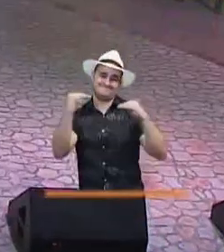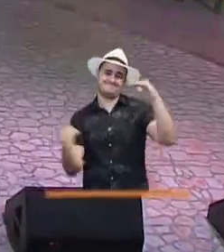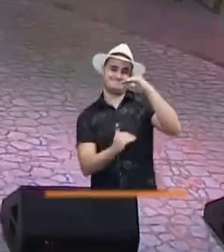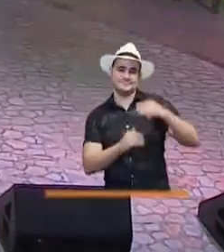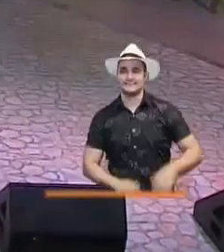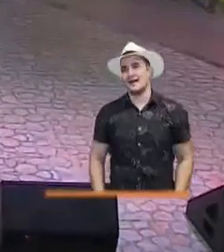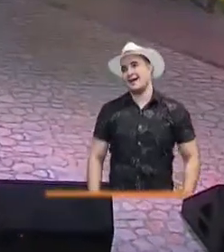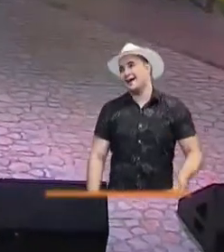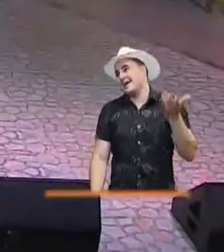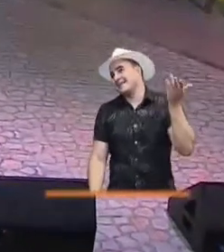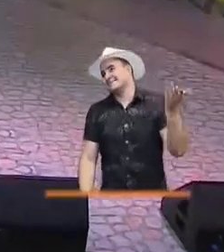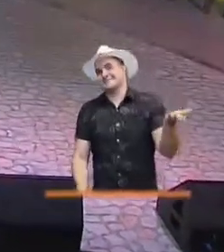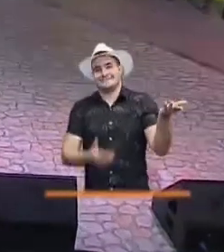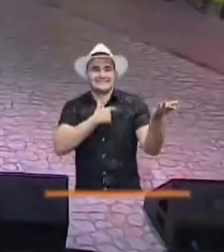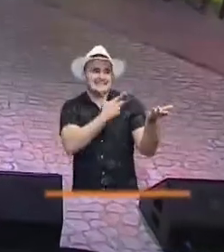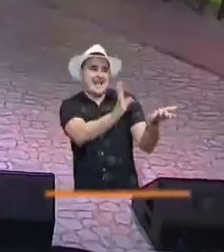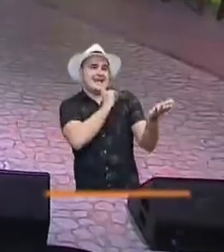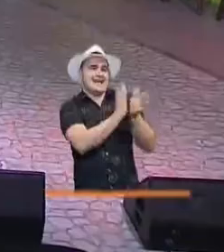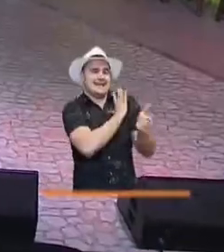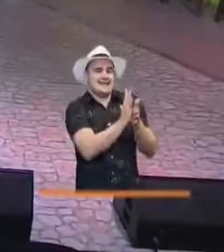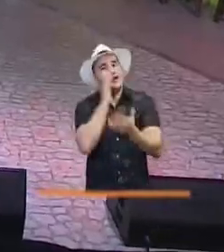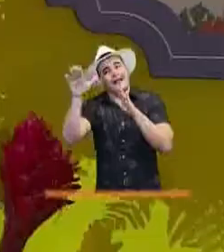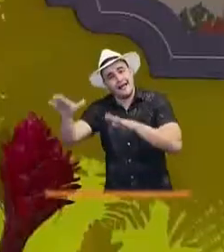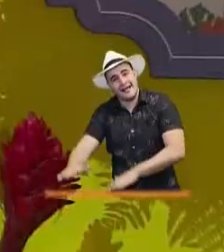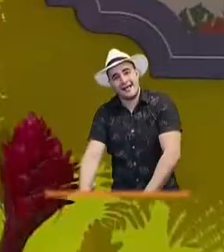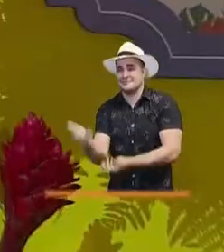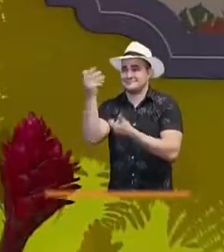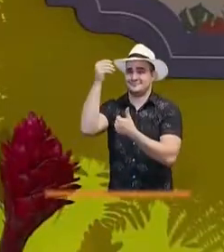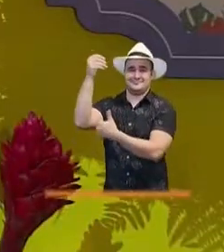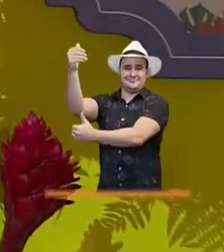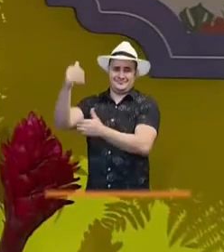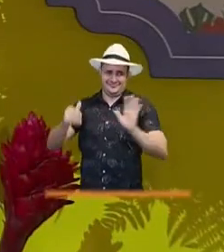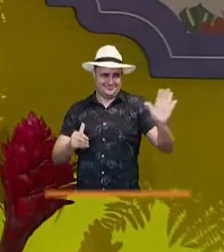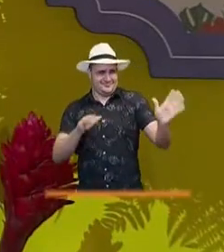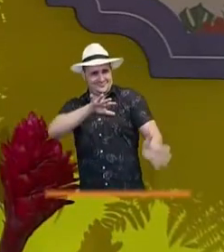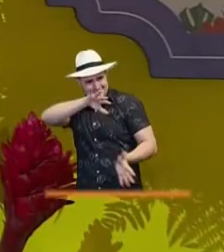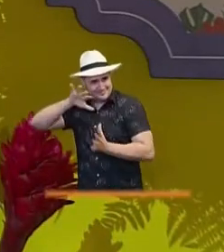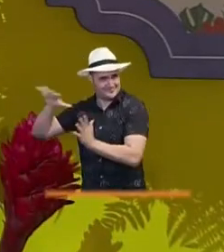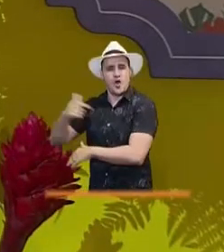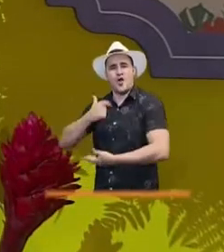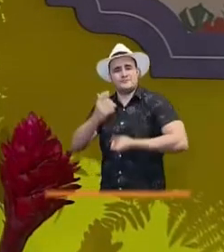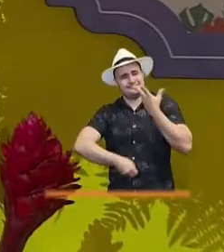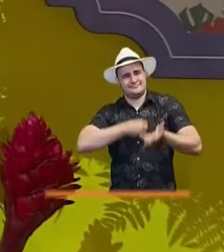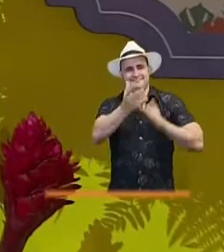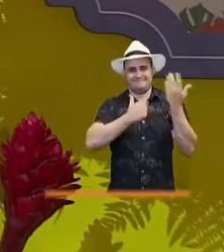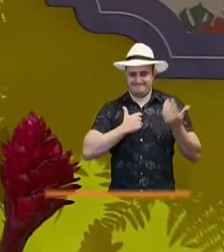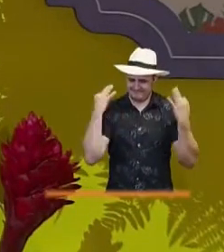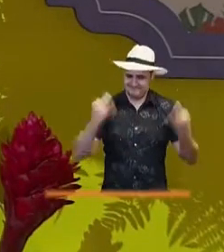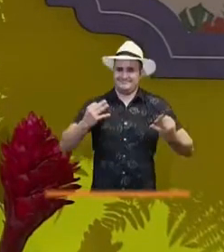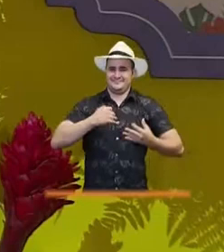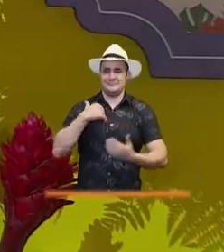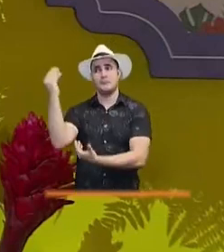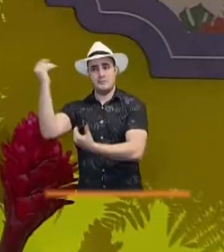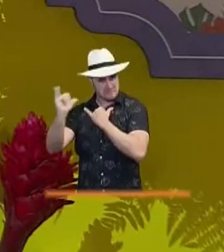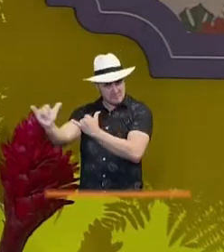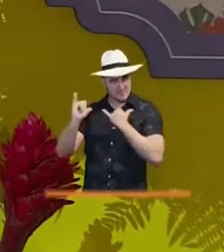me habló de un altar y vine a poner mi ley, y sepa que es que yo